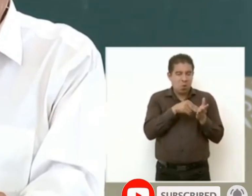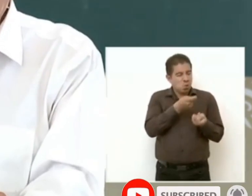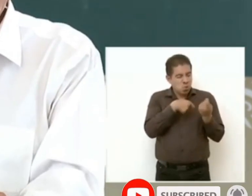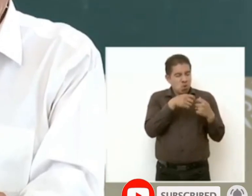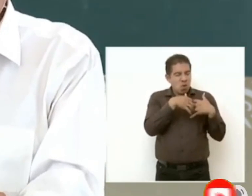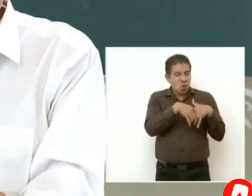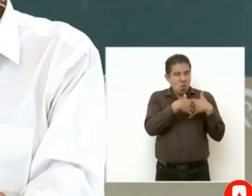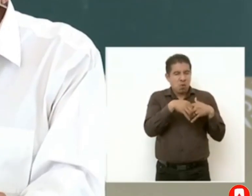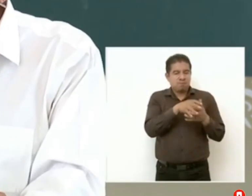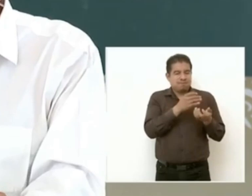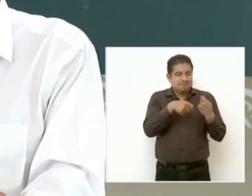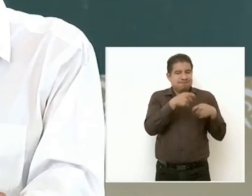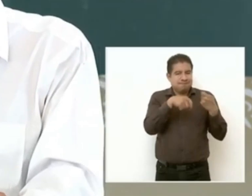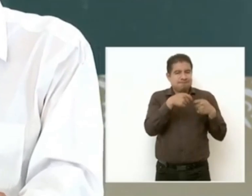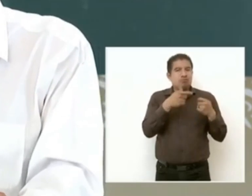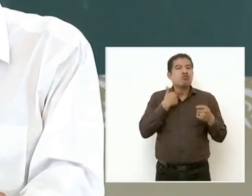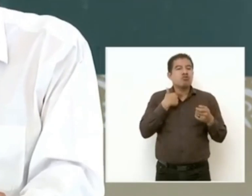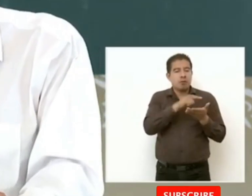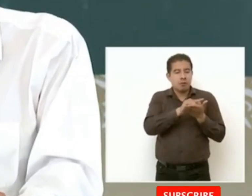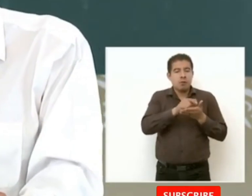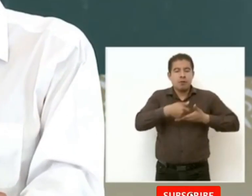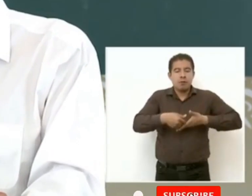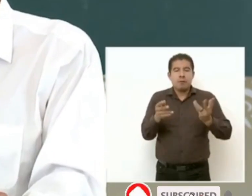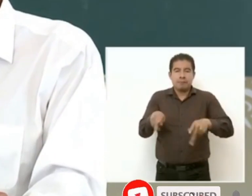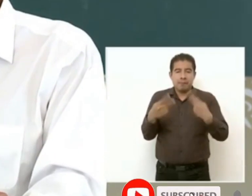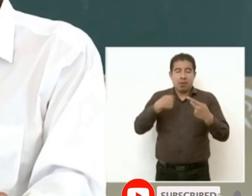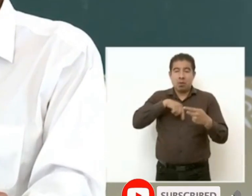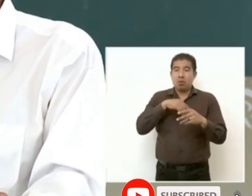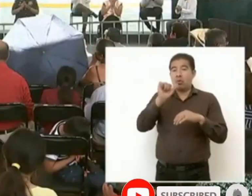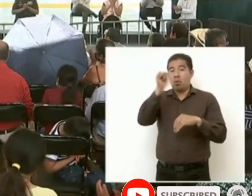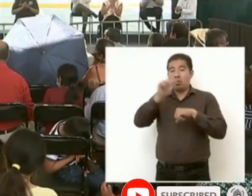a comprar la gasolina en el extranjero.